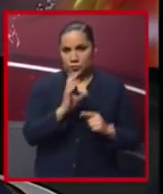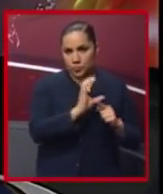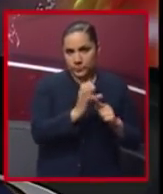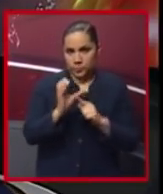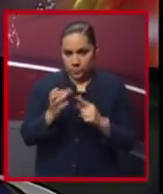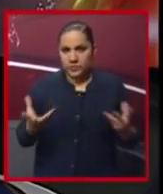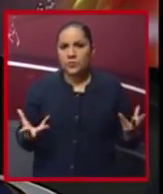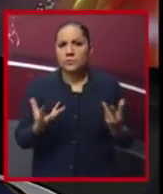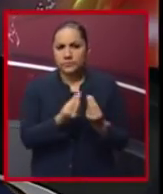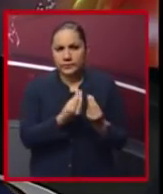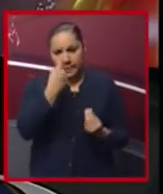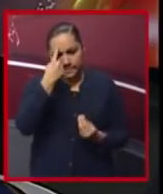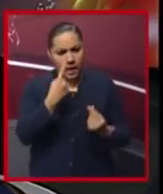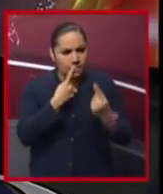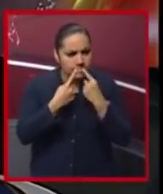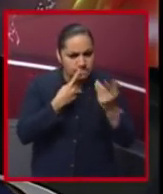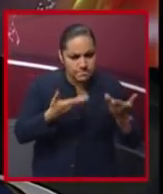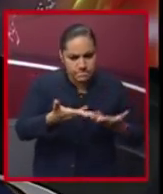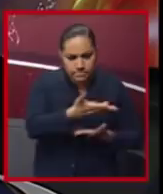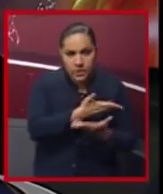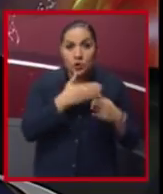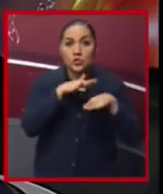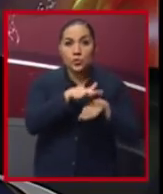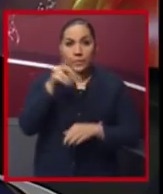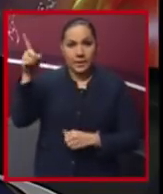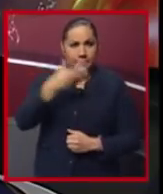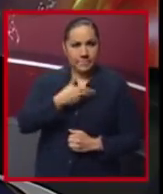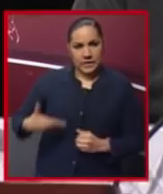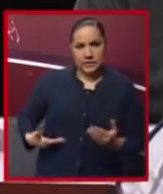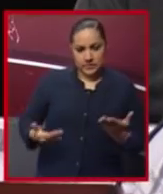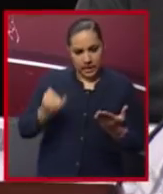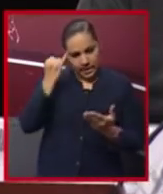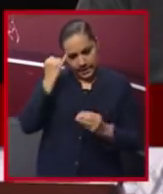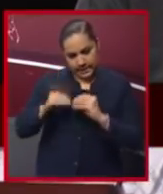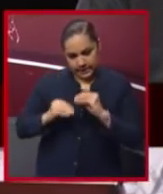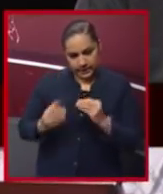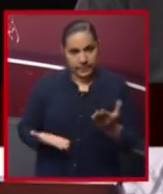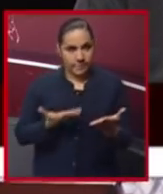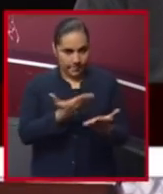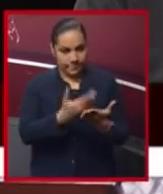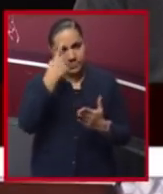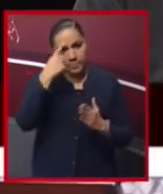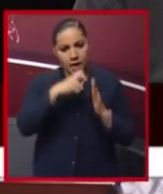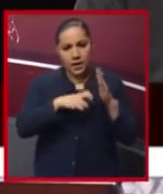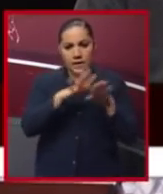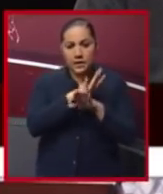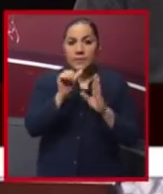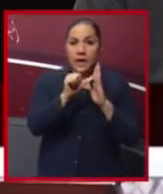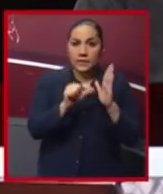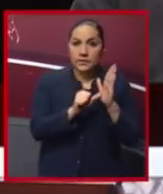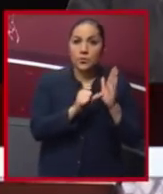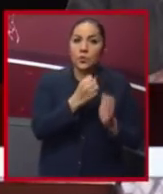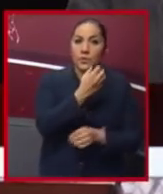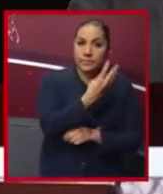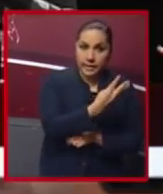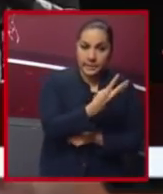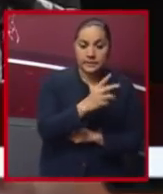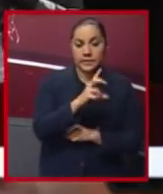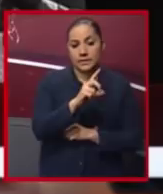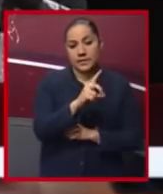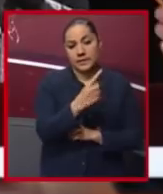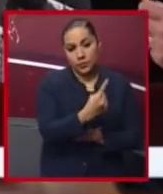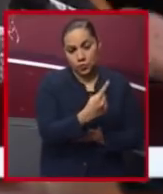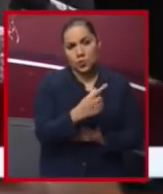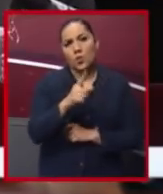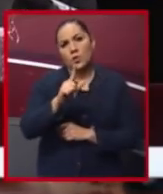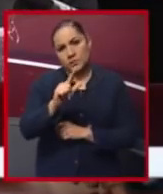análisis y dictamen formalmente de iniciativa del Ejecutivo Federal que busca modificar los artículos 3º, 31º y